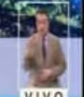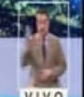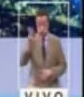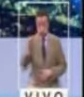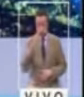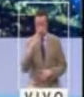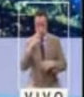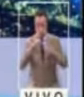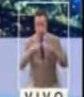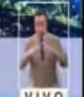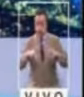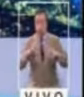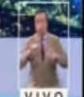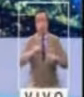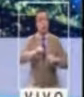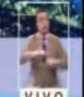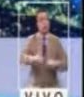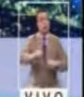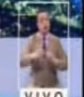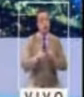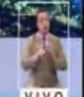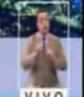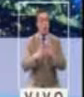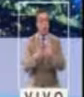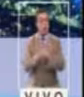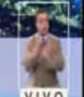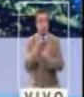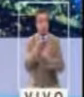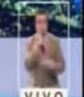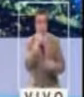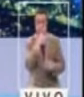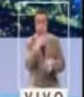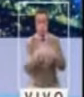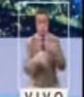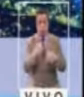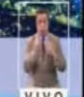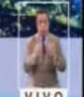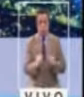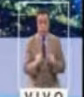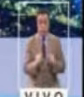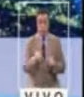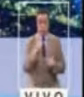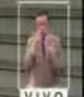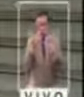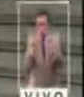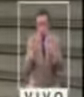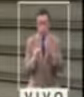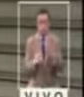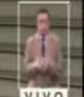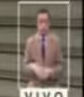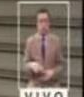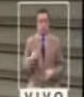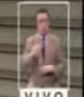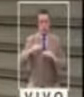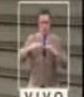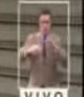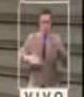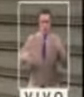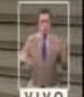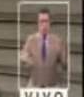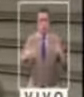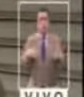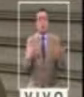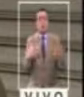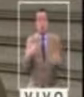incluso objetar las alzas presentando recursos de protección. El informe es de Macarena Miranda. Me parece injusto porque la gente